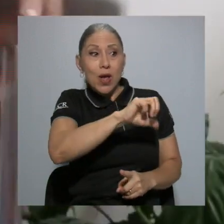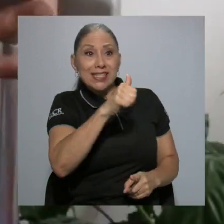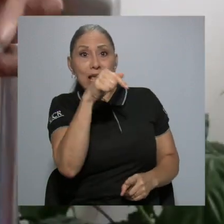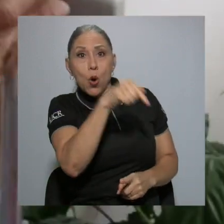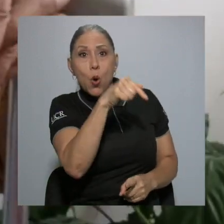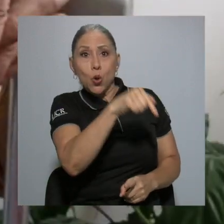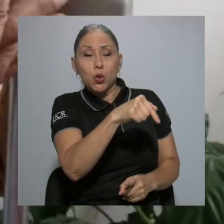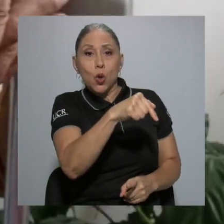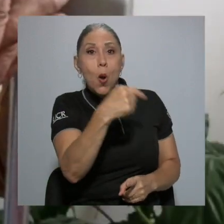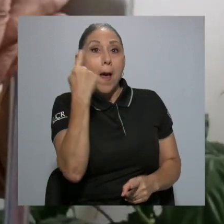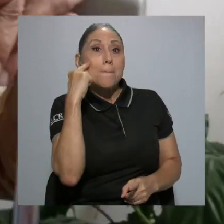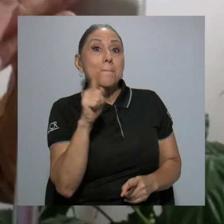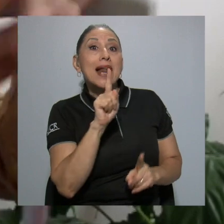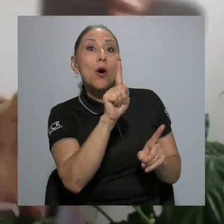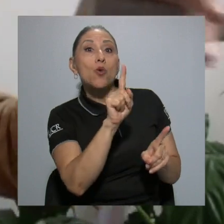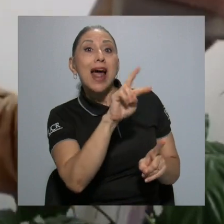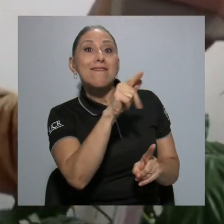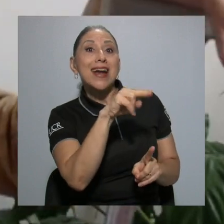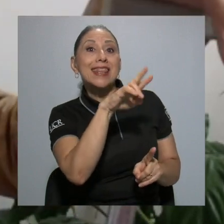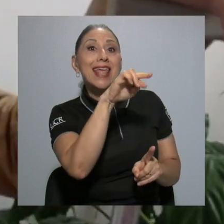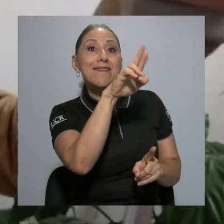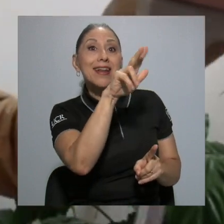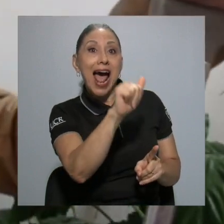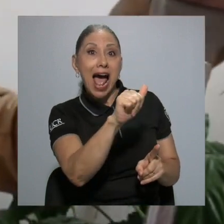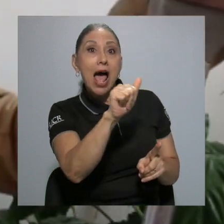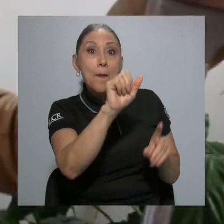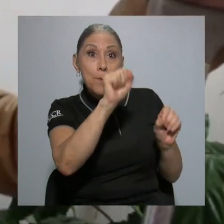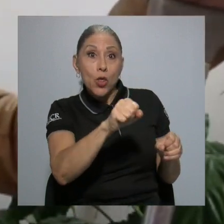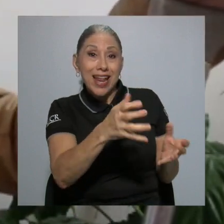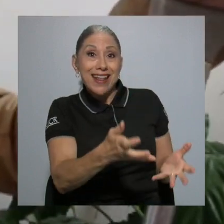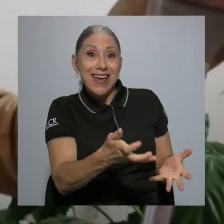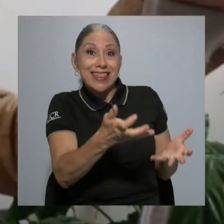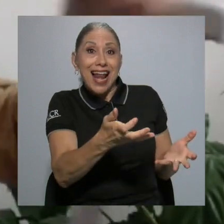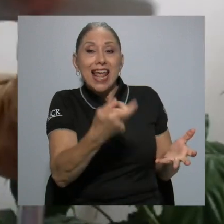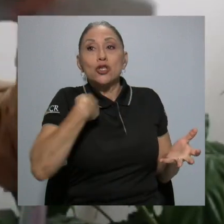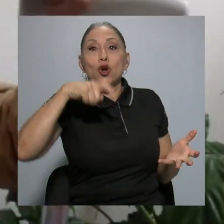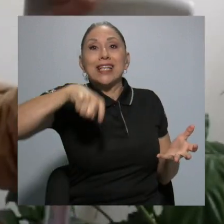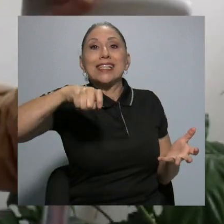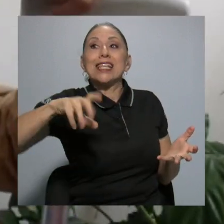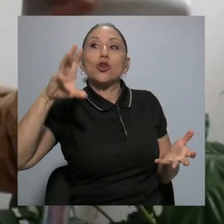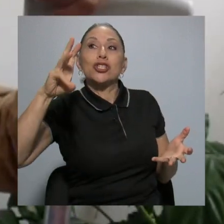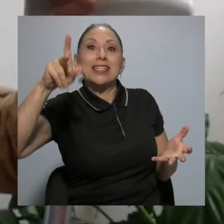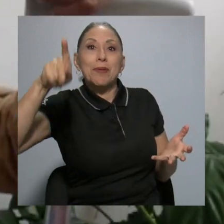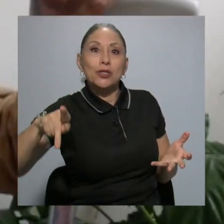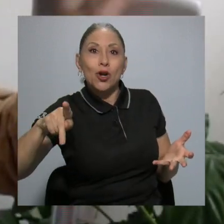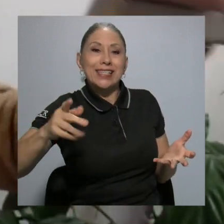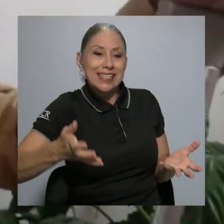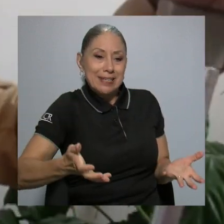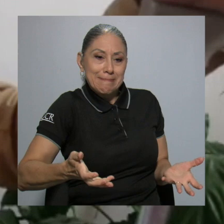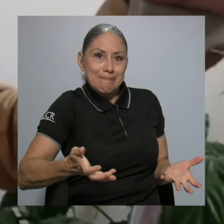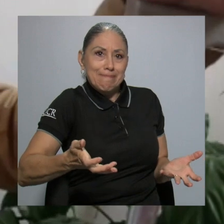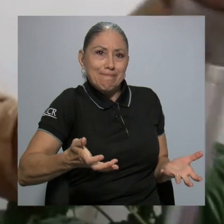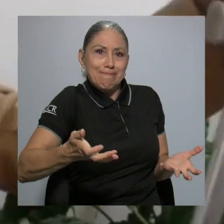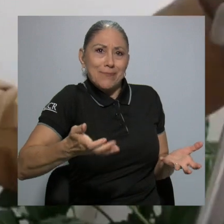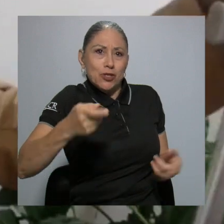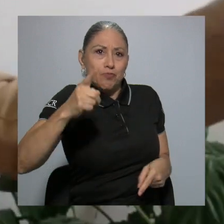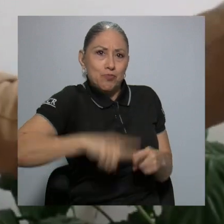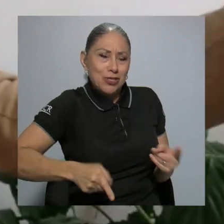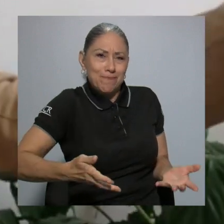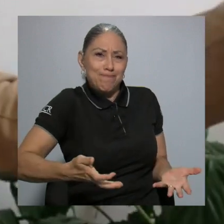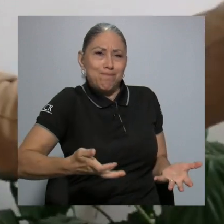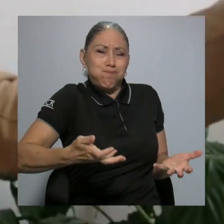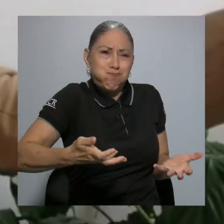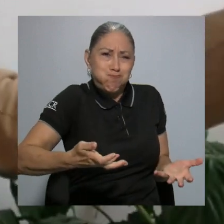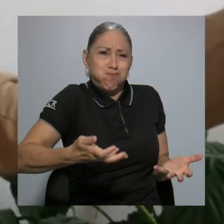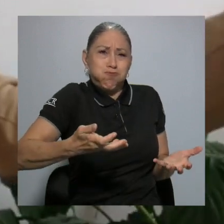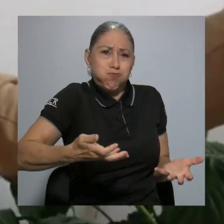muy difundido, para cargar una vértebra necesito 6 personas y no la levanto ni 10 centímetros del suelo. Es abismal